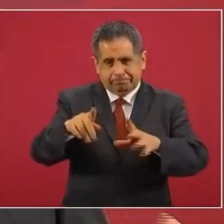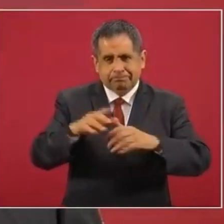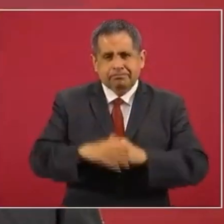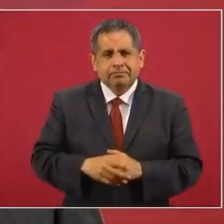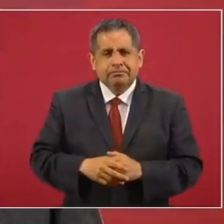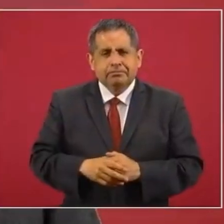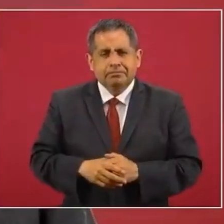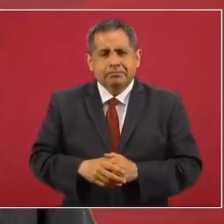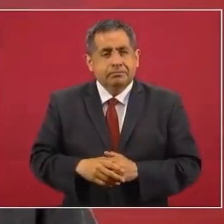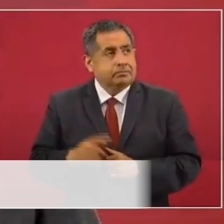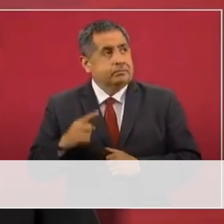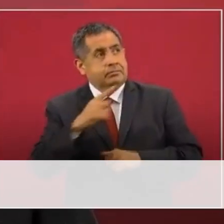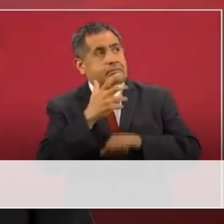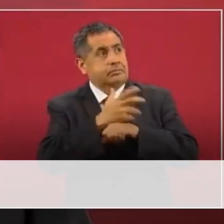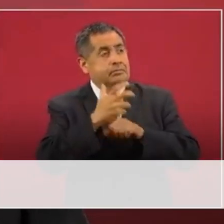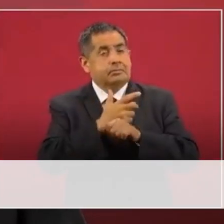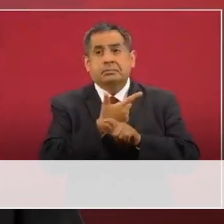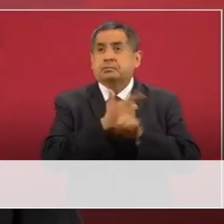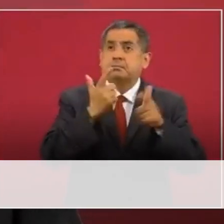en el país de las libertades,